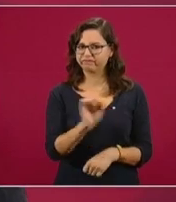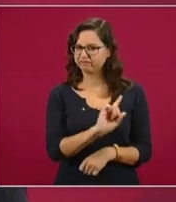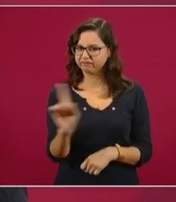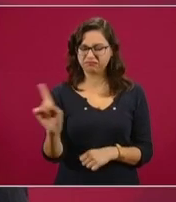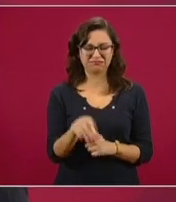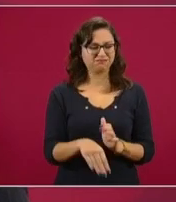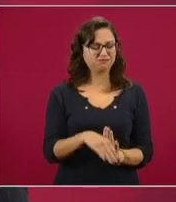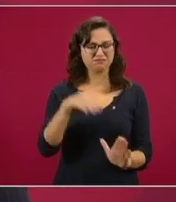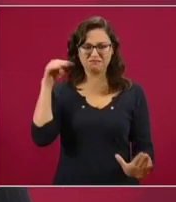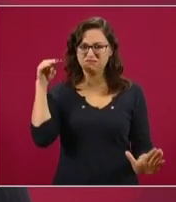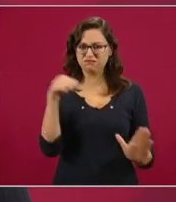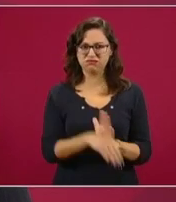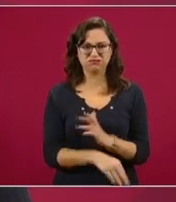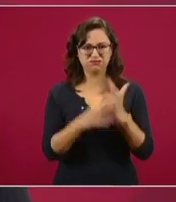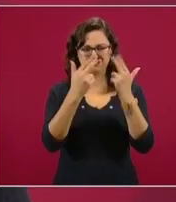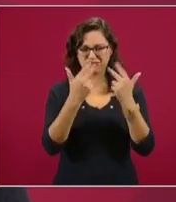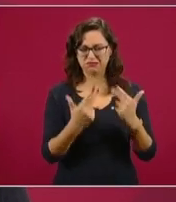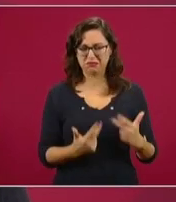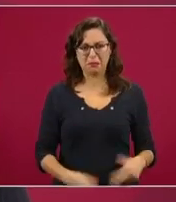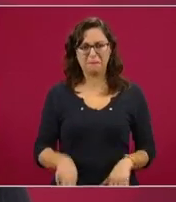lo que se padecía